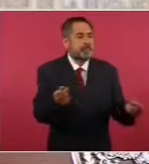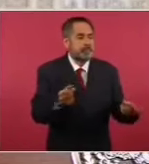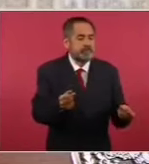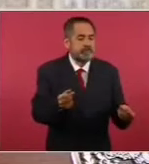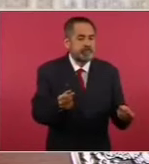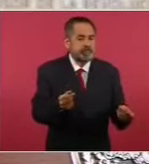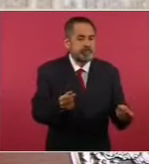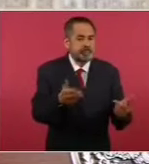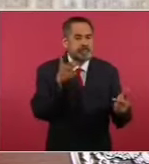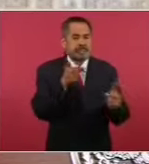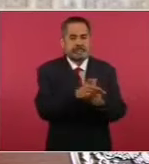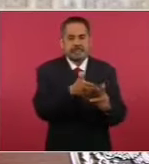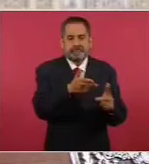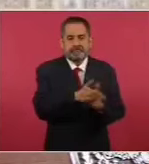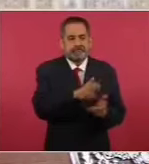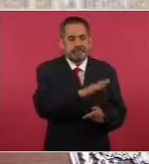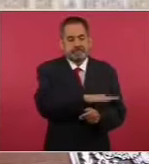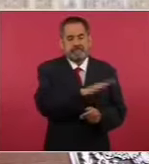del asesinato